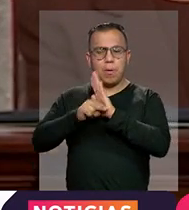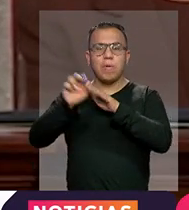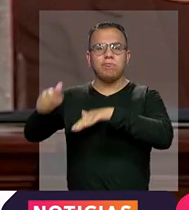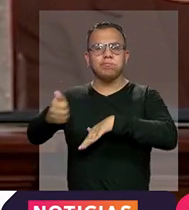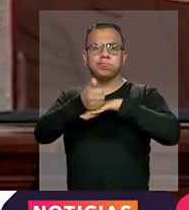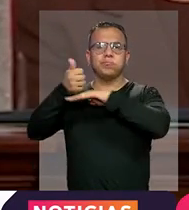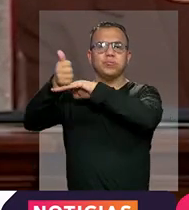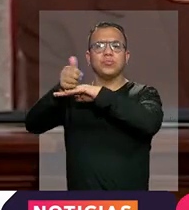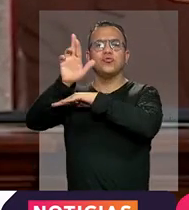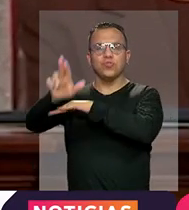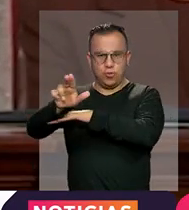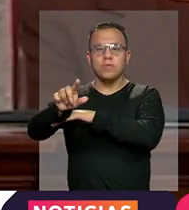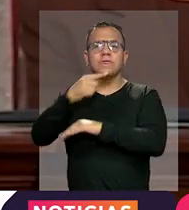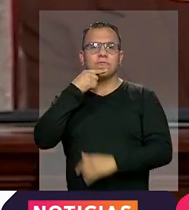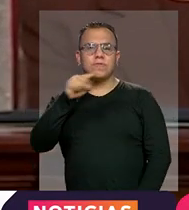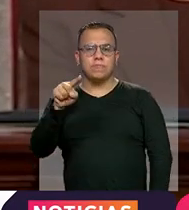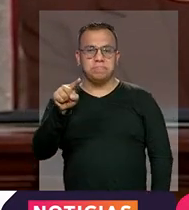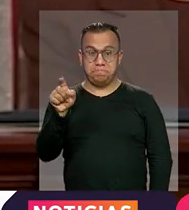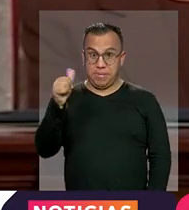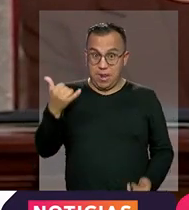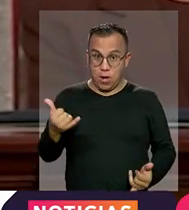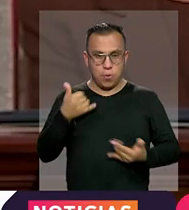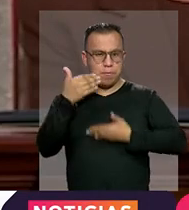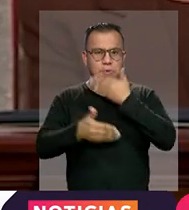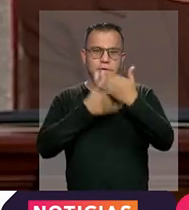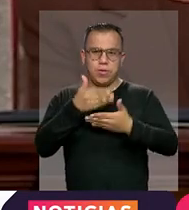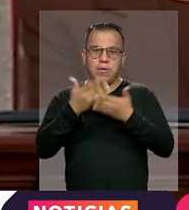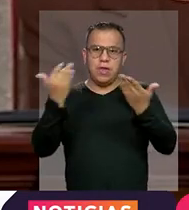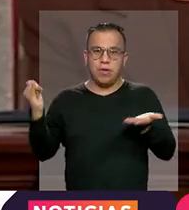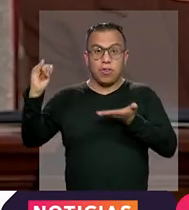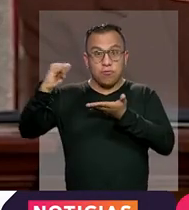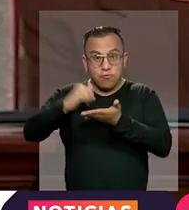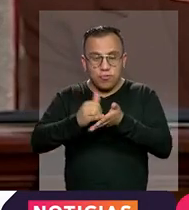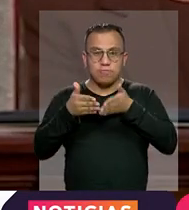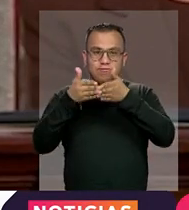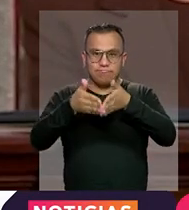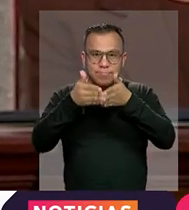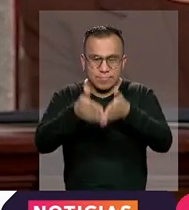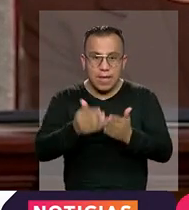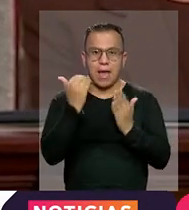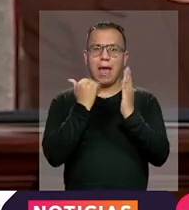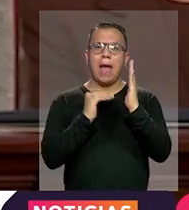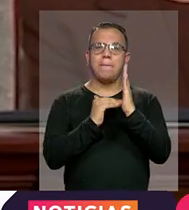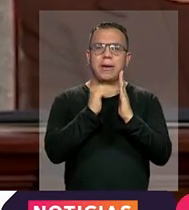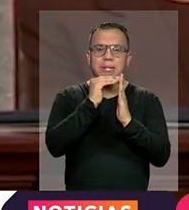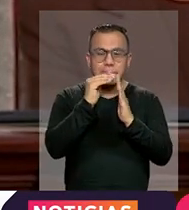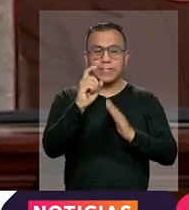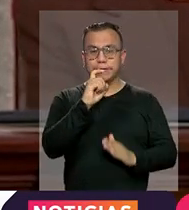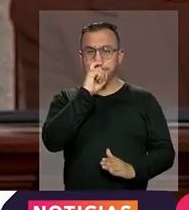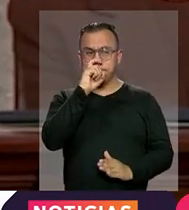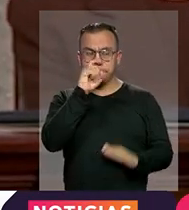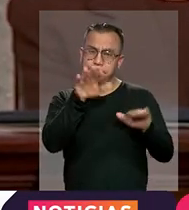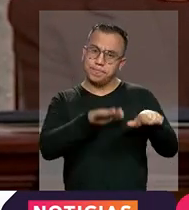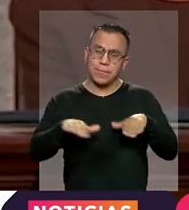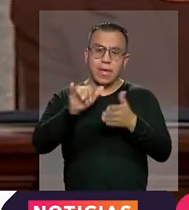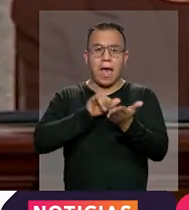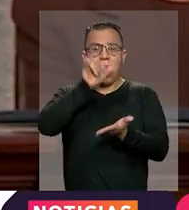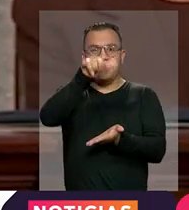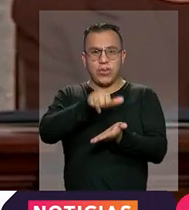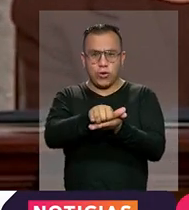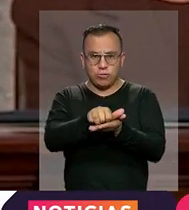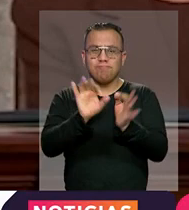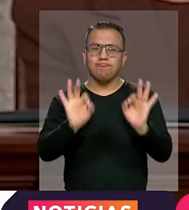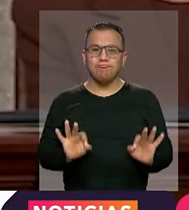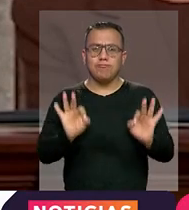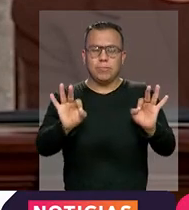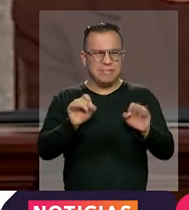rusos y estamos en proceso de incautarles sus yates, sus apartamentos de lujo, sus aviones privados. Vamos